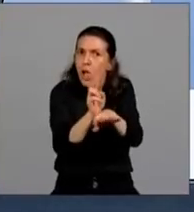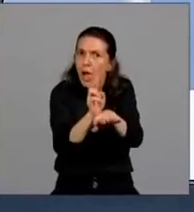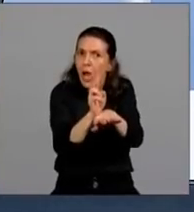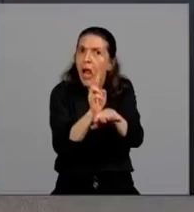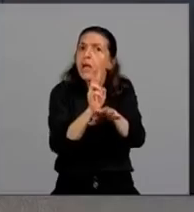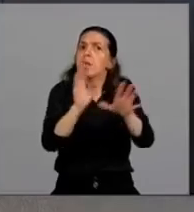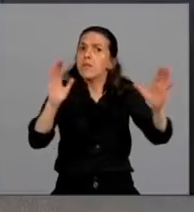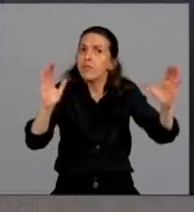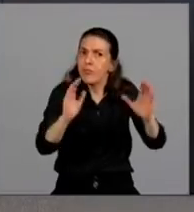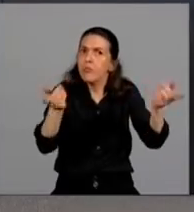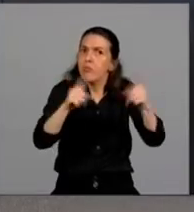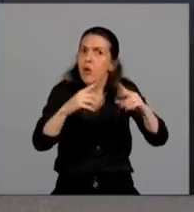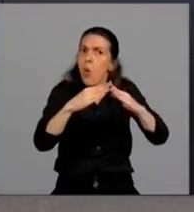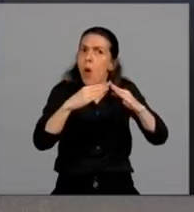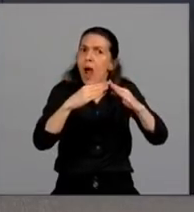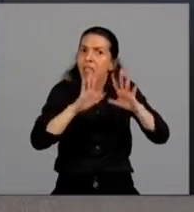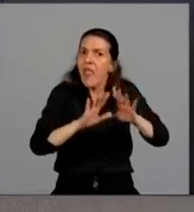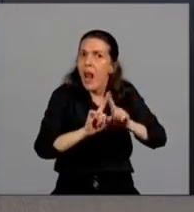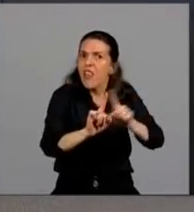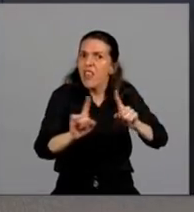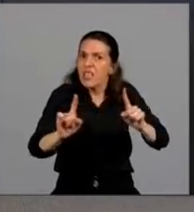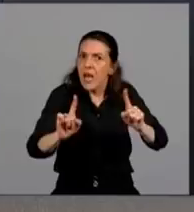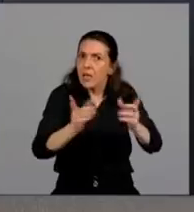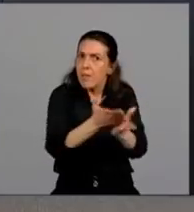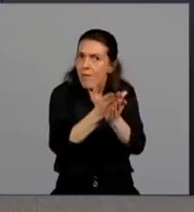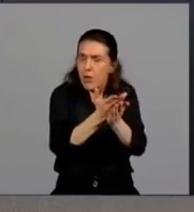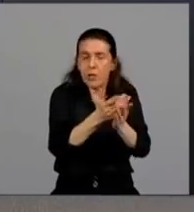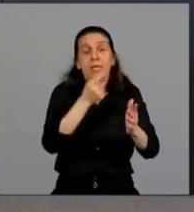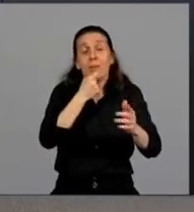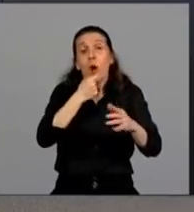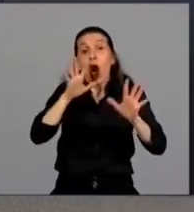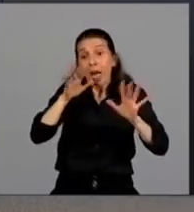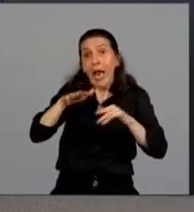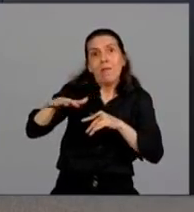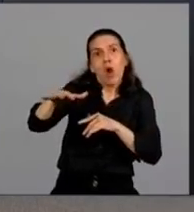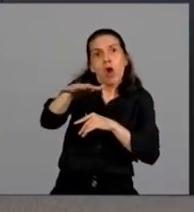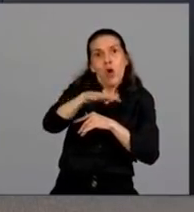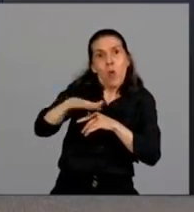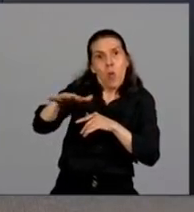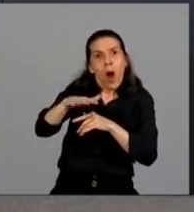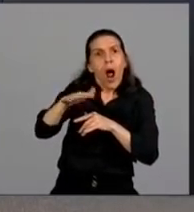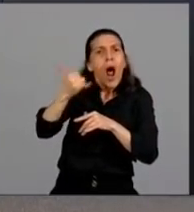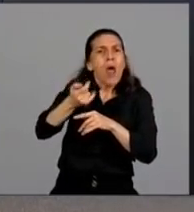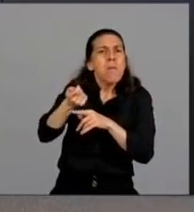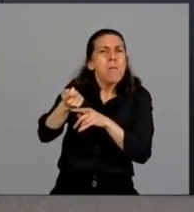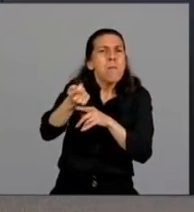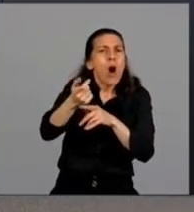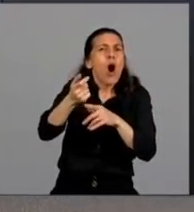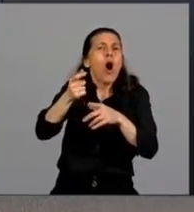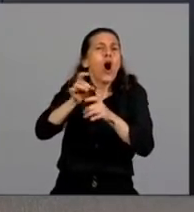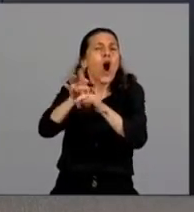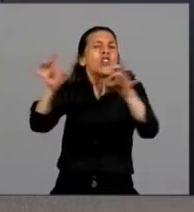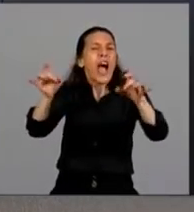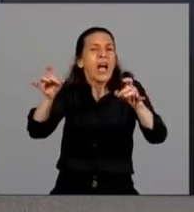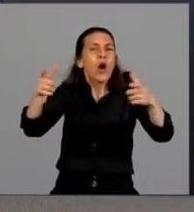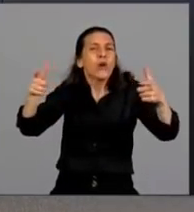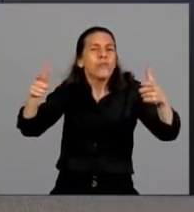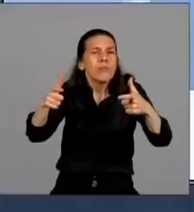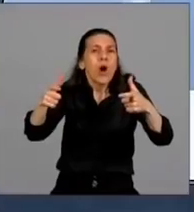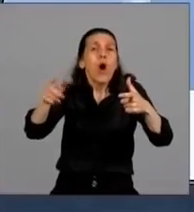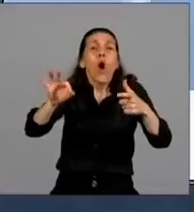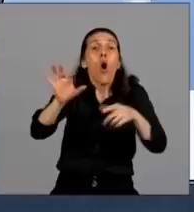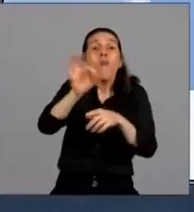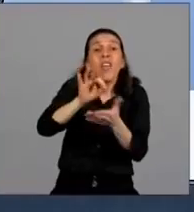aislamiento. Si hay, por el contrario, menos casos, disminuyen los casos o no circula el virus,